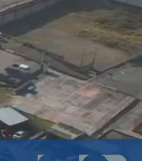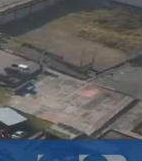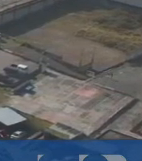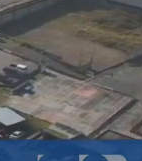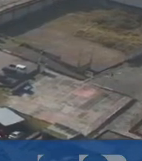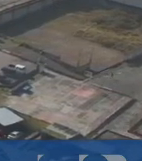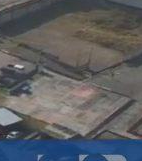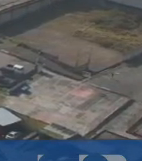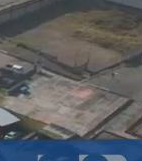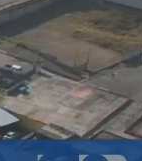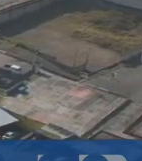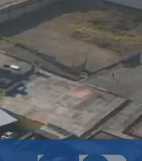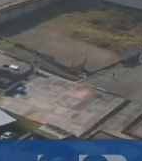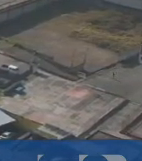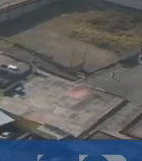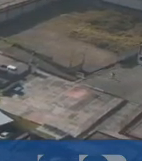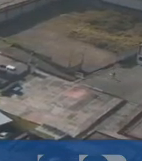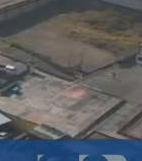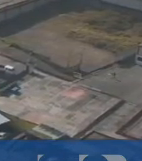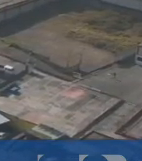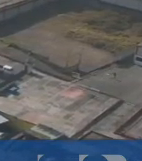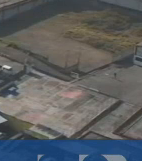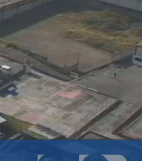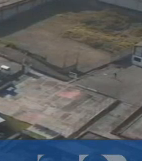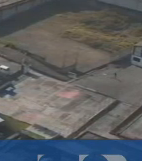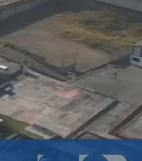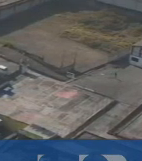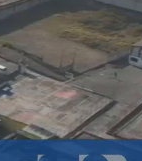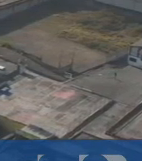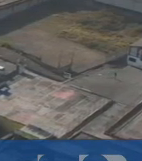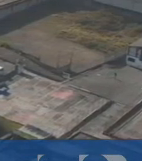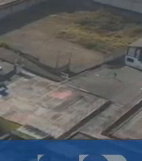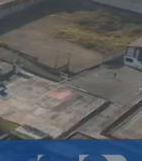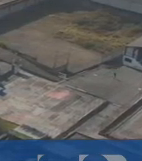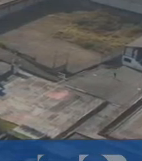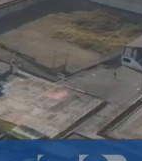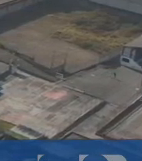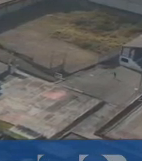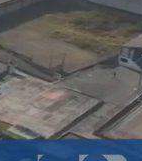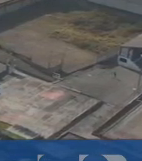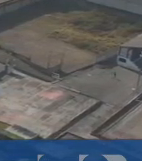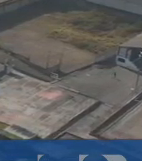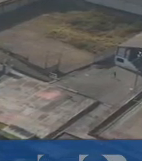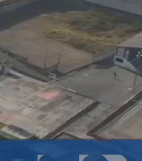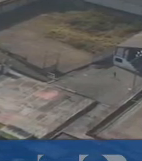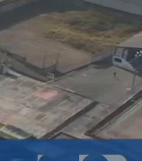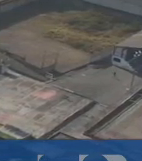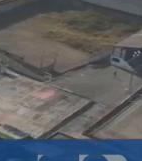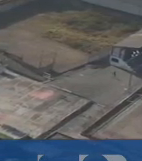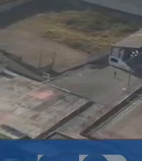atahualpa les recordamos que existen cierres viales Ya que en la noche como sabemos se presentará en el estadio